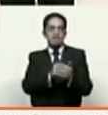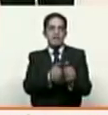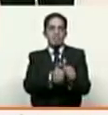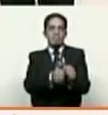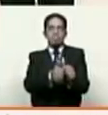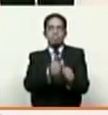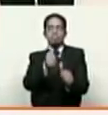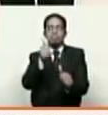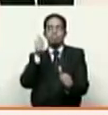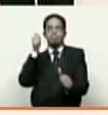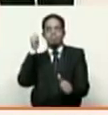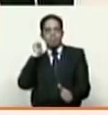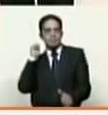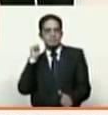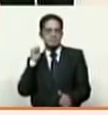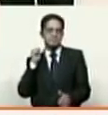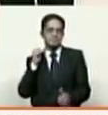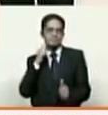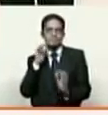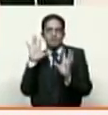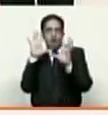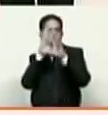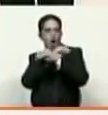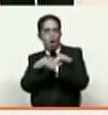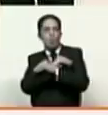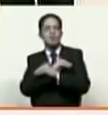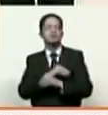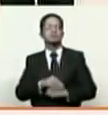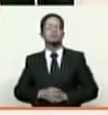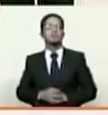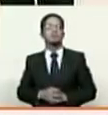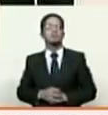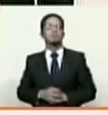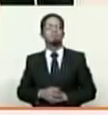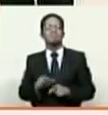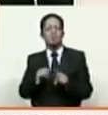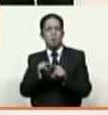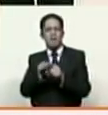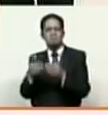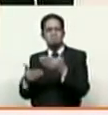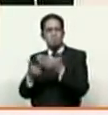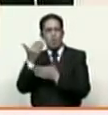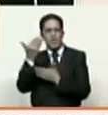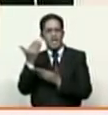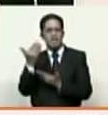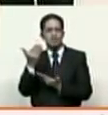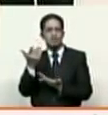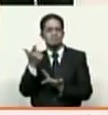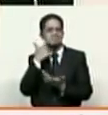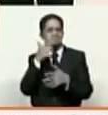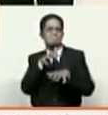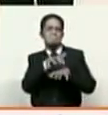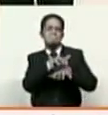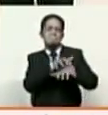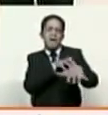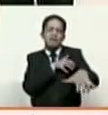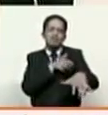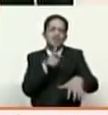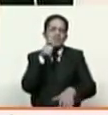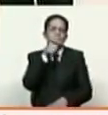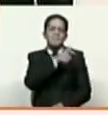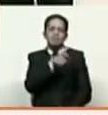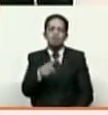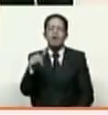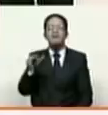del puntofijismo, el oscurantismo total, a la época del modelo capitalista donde las mayorías y los vastos sectores de nuestra